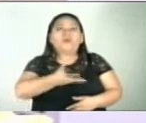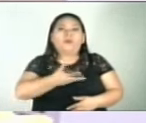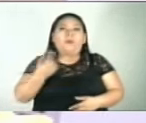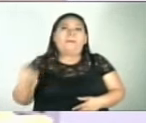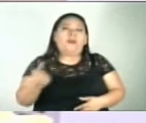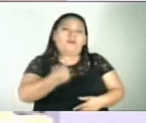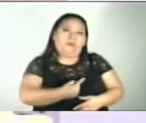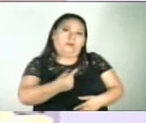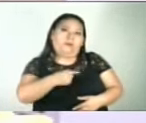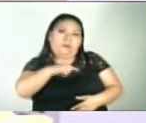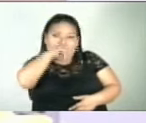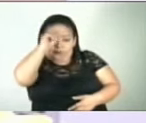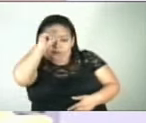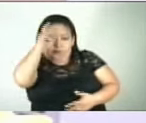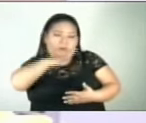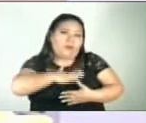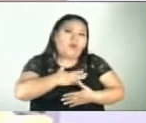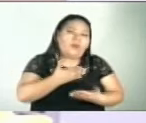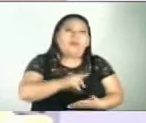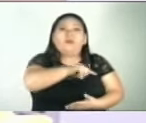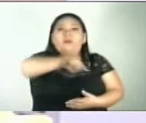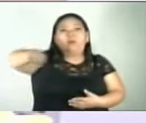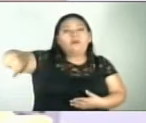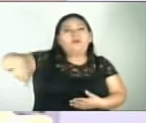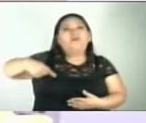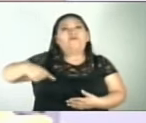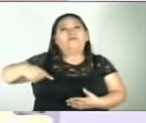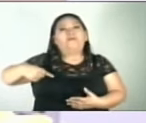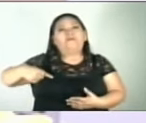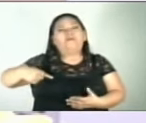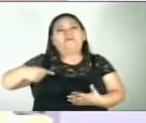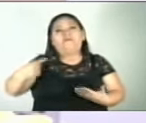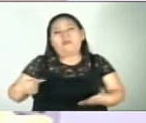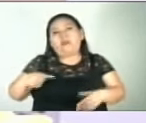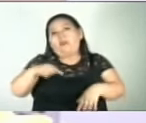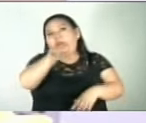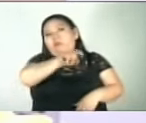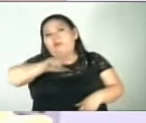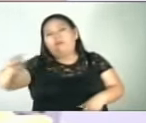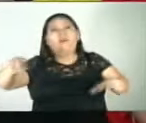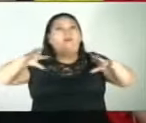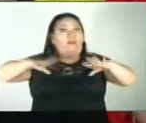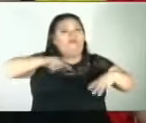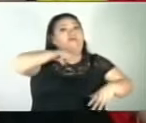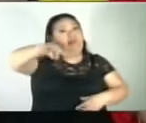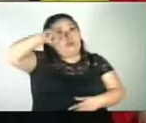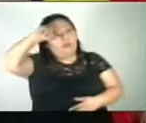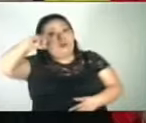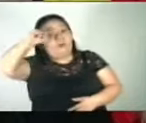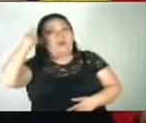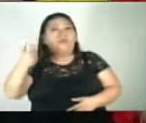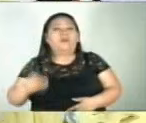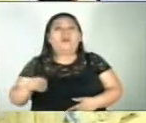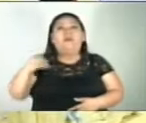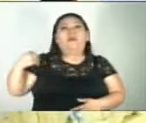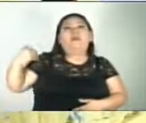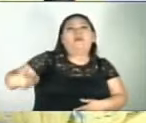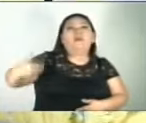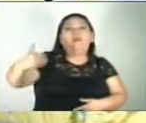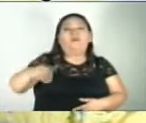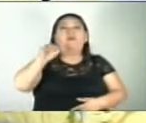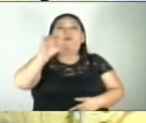personal voluntario, quienes van a estar trabajando durante todo el periodo de la Semana Mayor. Con sus 58 años,